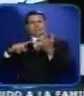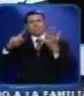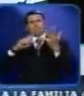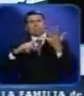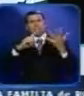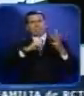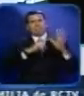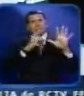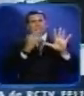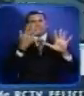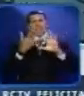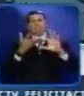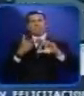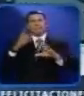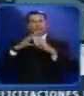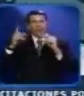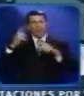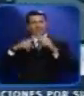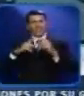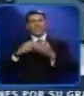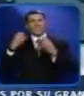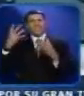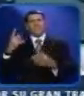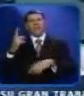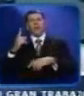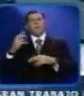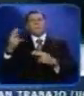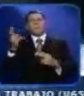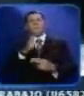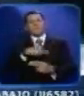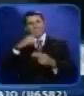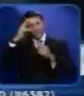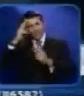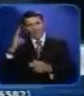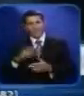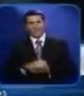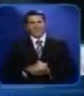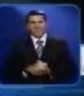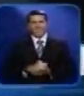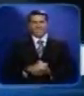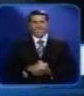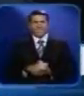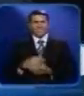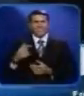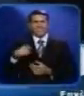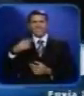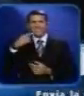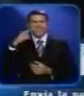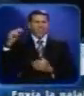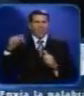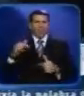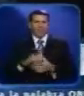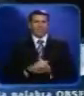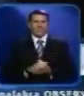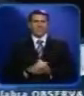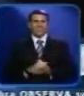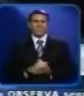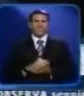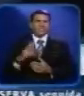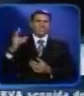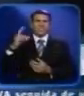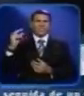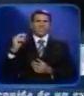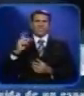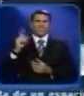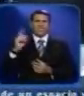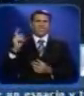José González, entre otros, regalaron a Callito Aponte un merecido homenaje. Como yo dije que no iba a hablar de Esteban de Jesús hoy. No,